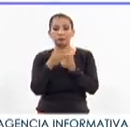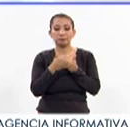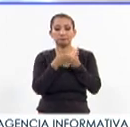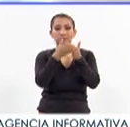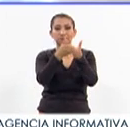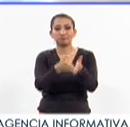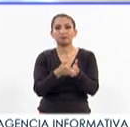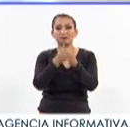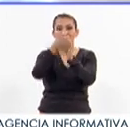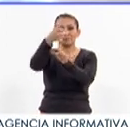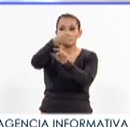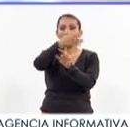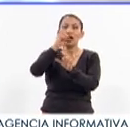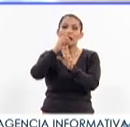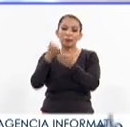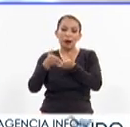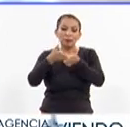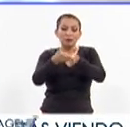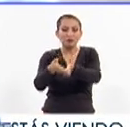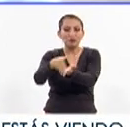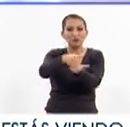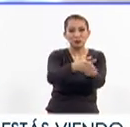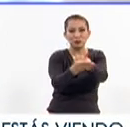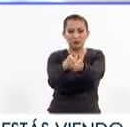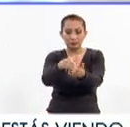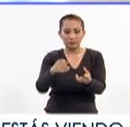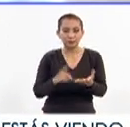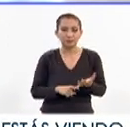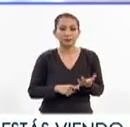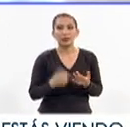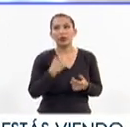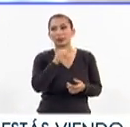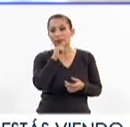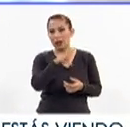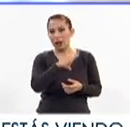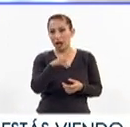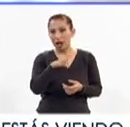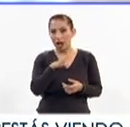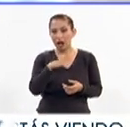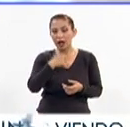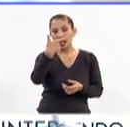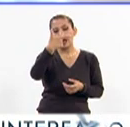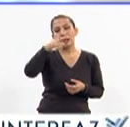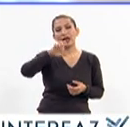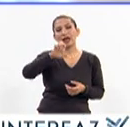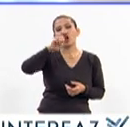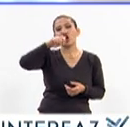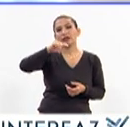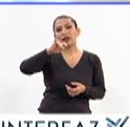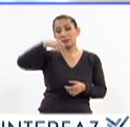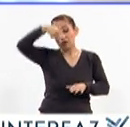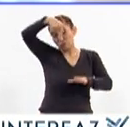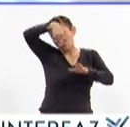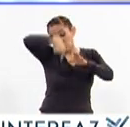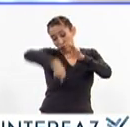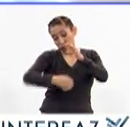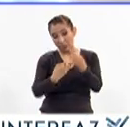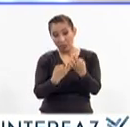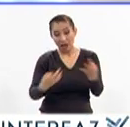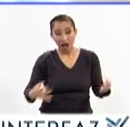de vela. Esa es otra alternativa. Claro. También está la energía geotérmica, que es la energía del interior de la